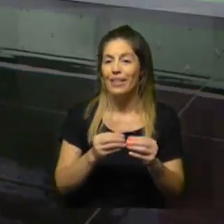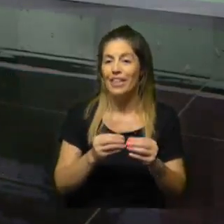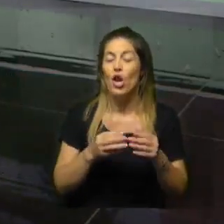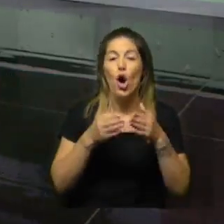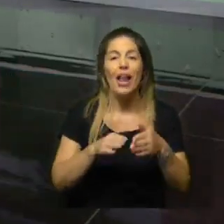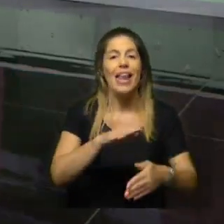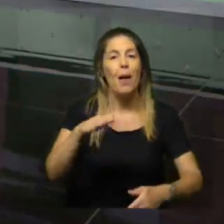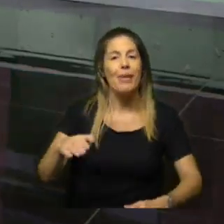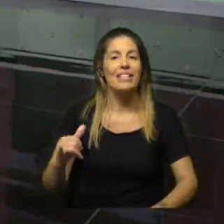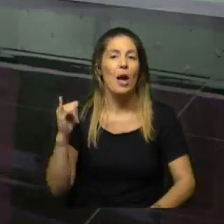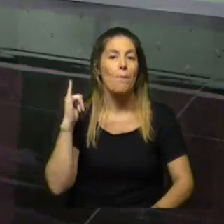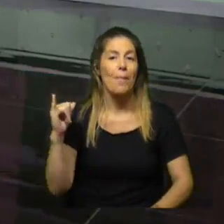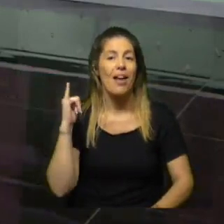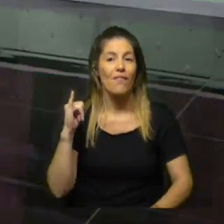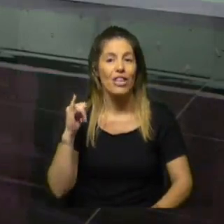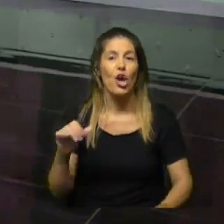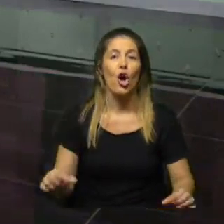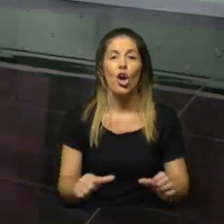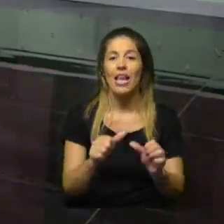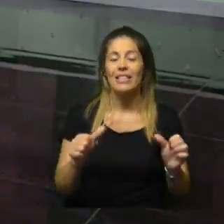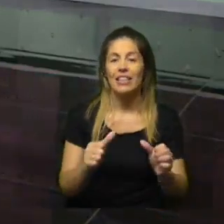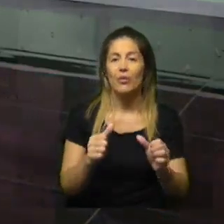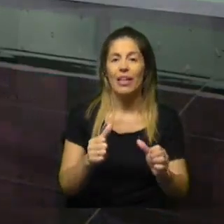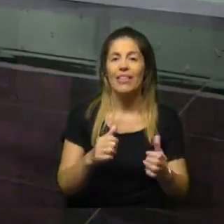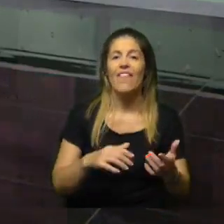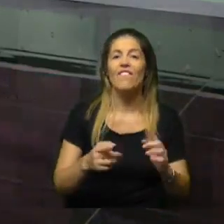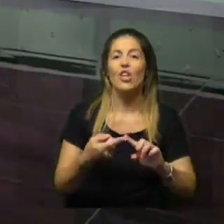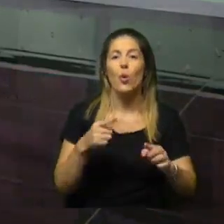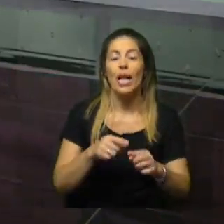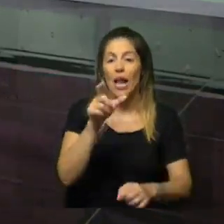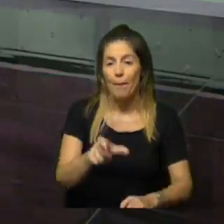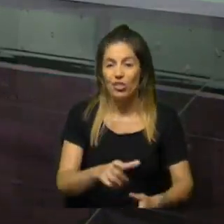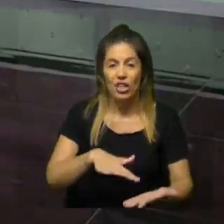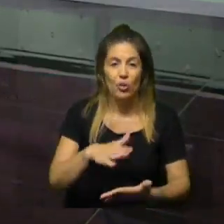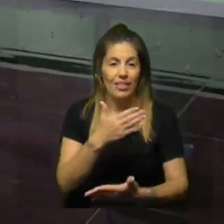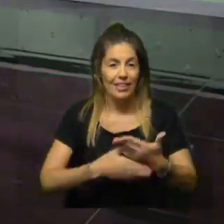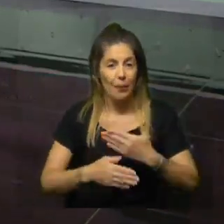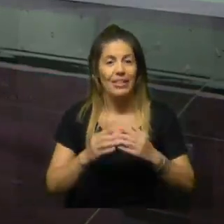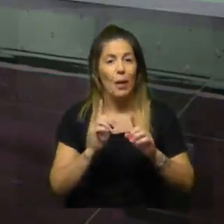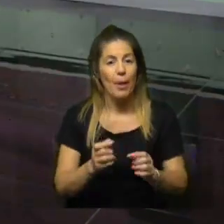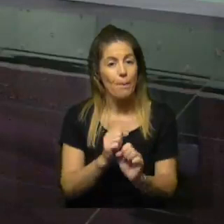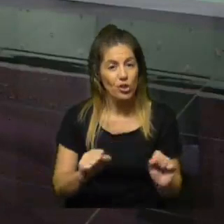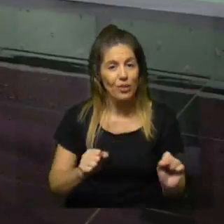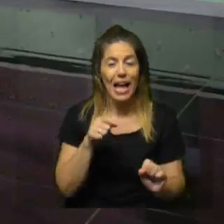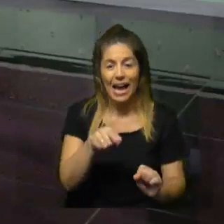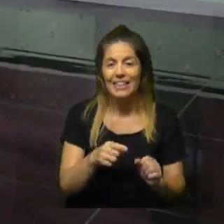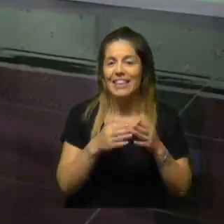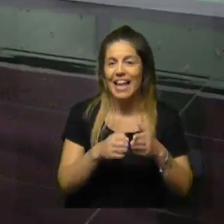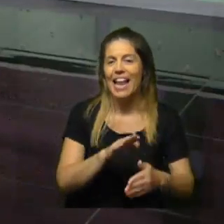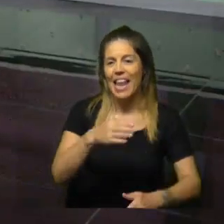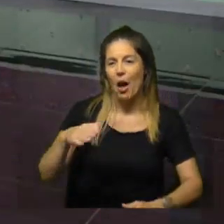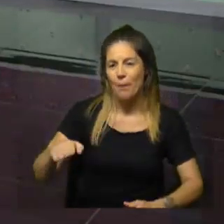actividades vinculadas a las personas en situación de discapacidad, que también tienen su posibilidad de, allí en la playa